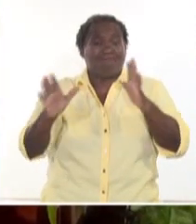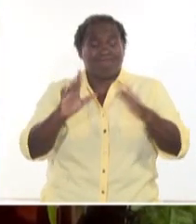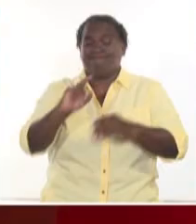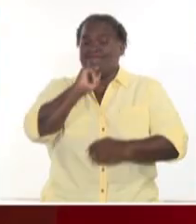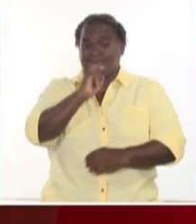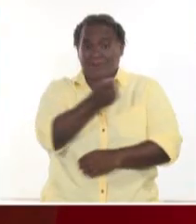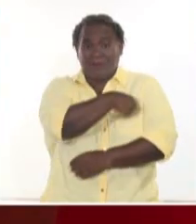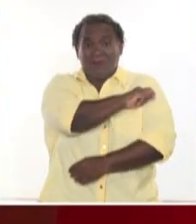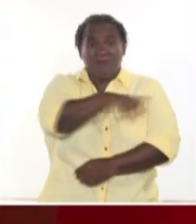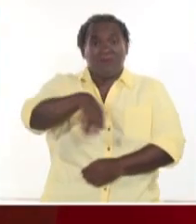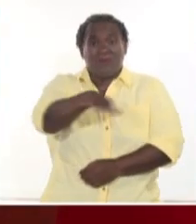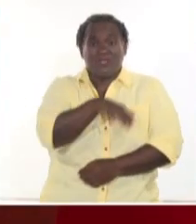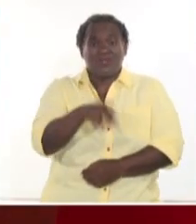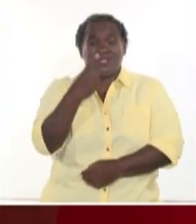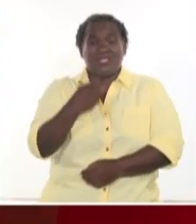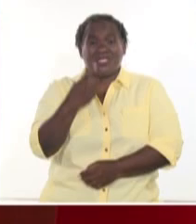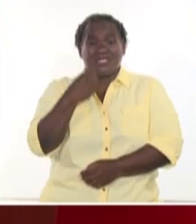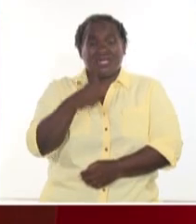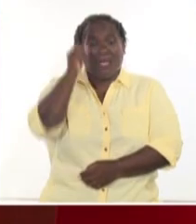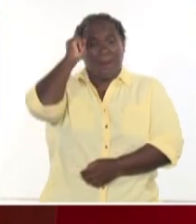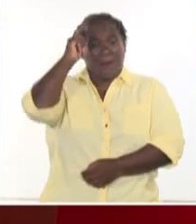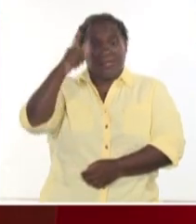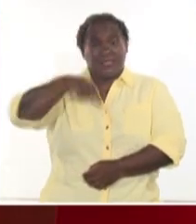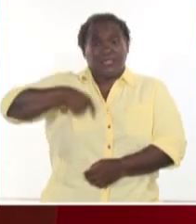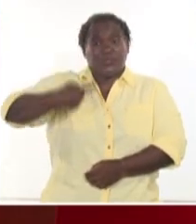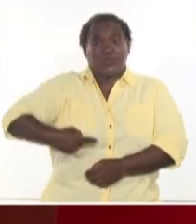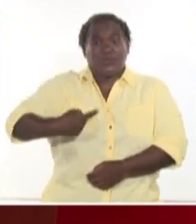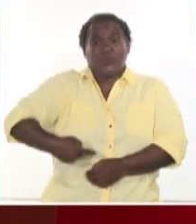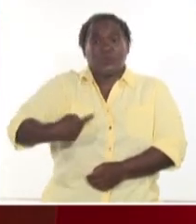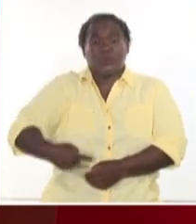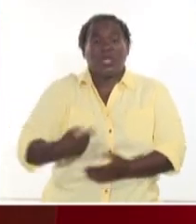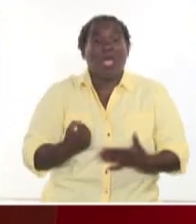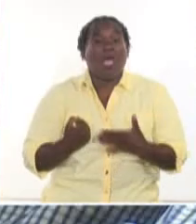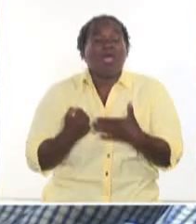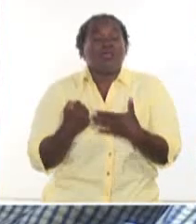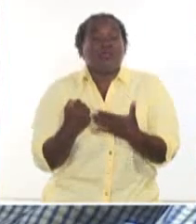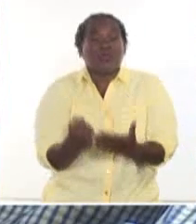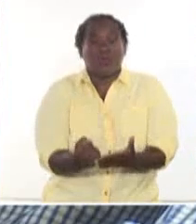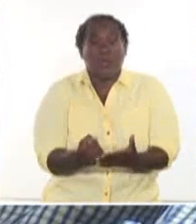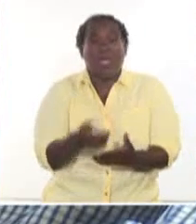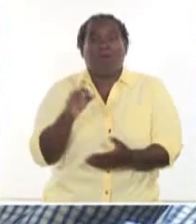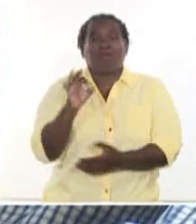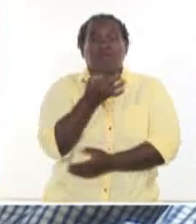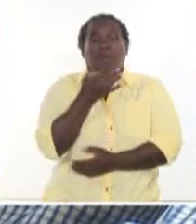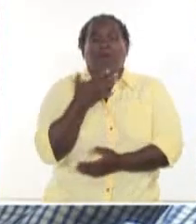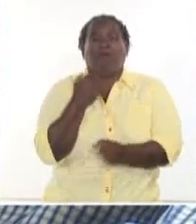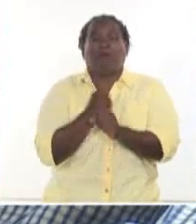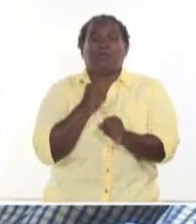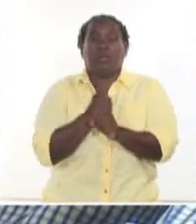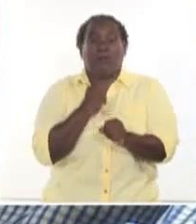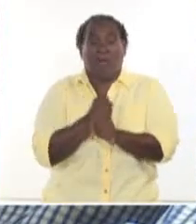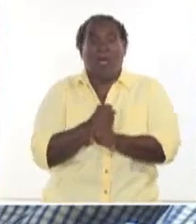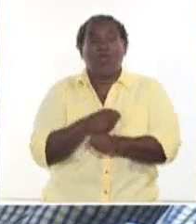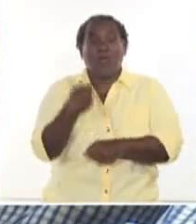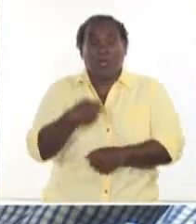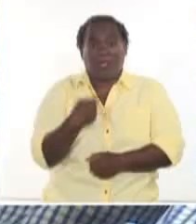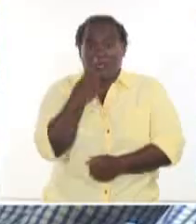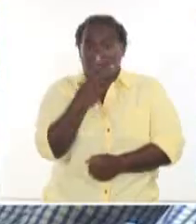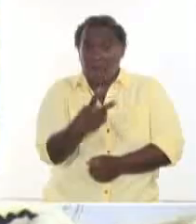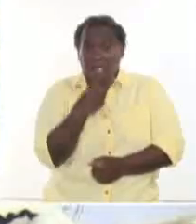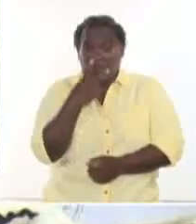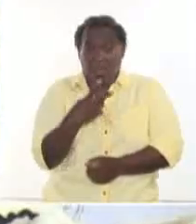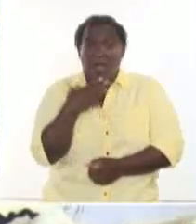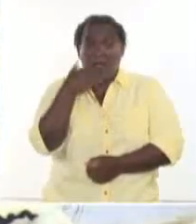población necesita que sus experiencias cotidianas contribuyan a perfeccionar la labor de quienes deben velar por la calidad de vida de